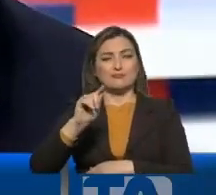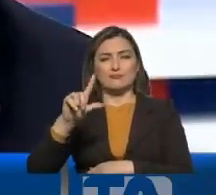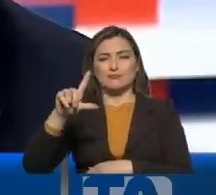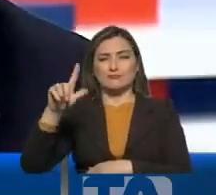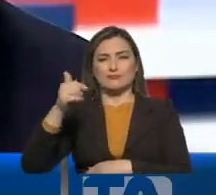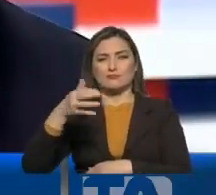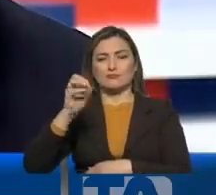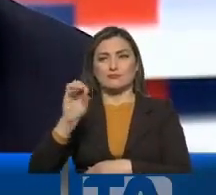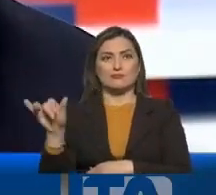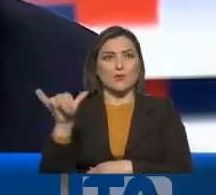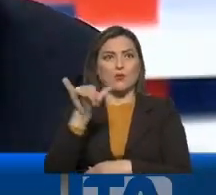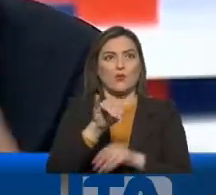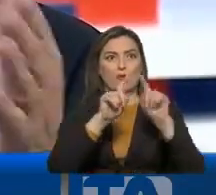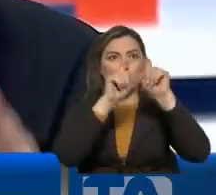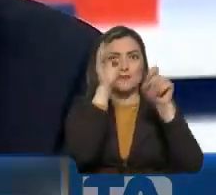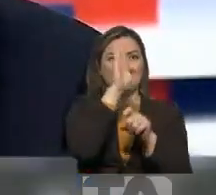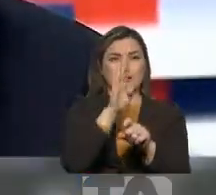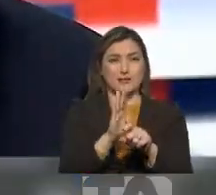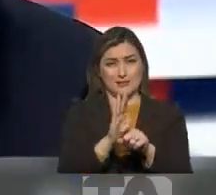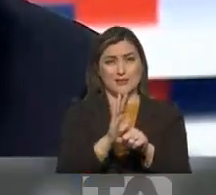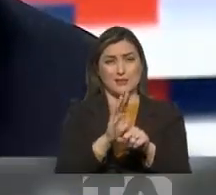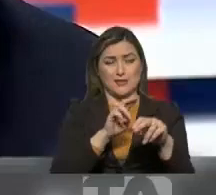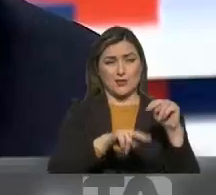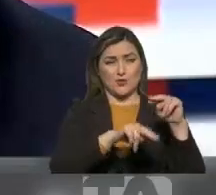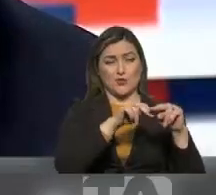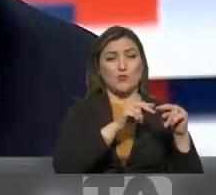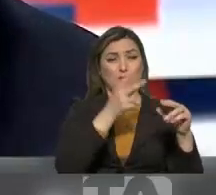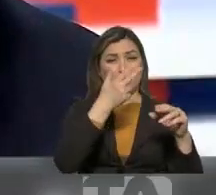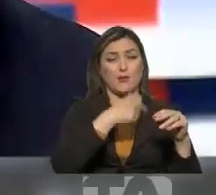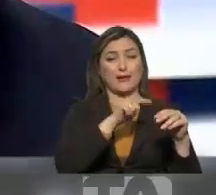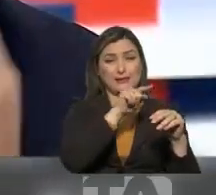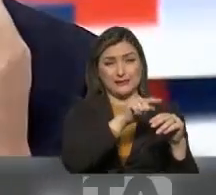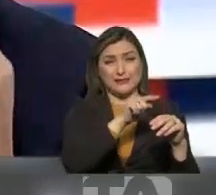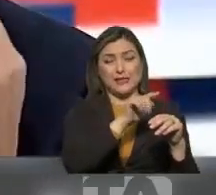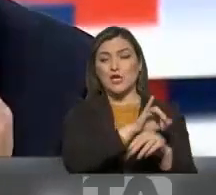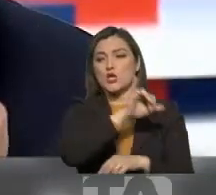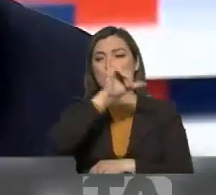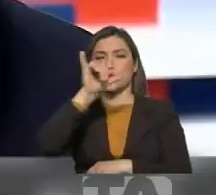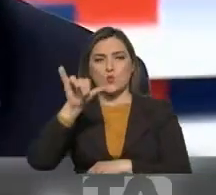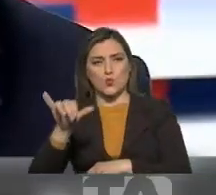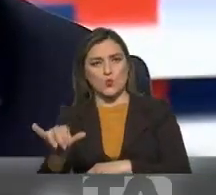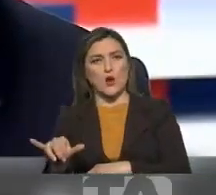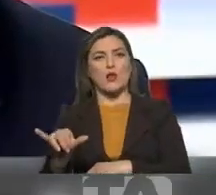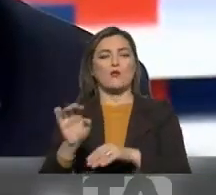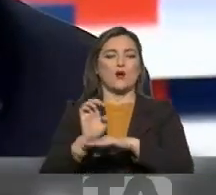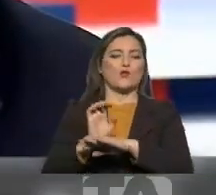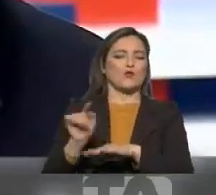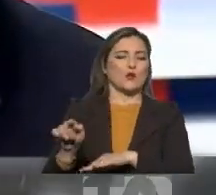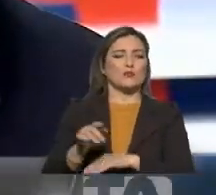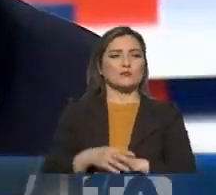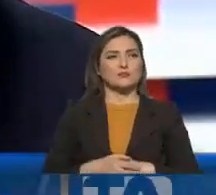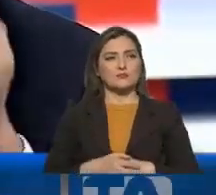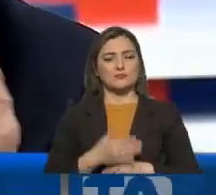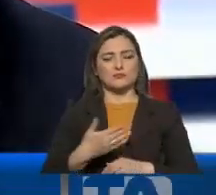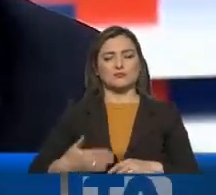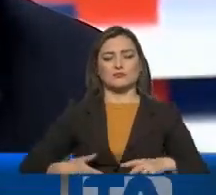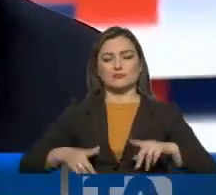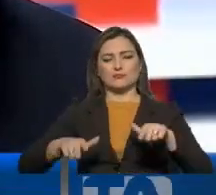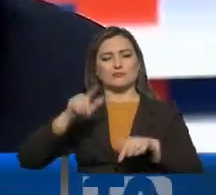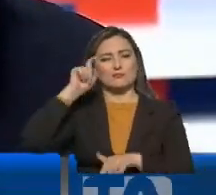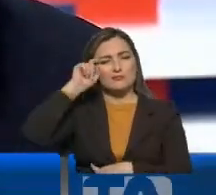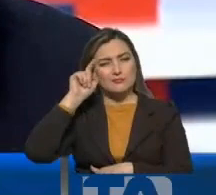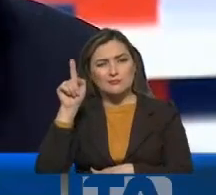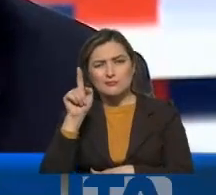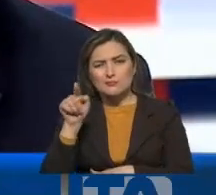odebrecht ecuatoriana primero presidente moreno usted no recuerda caso que uno de los